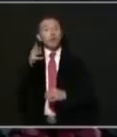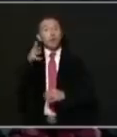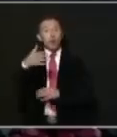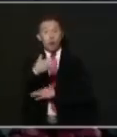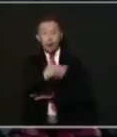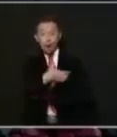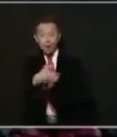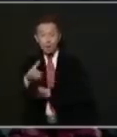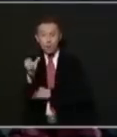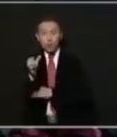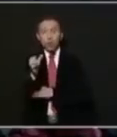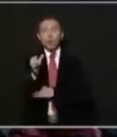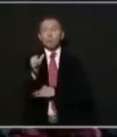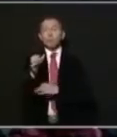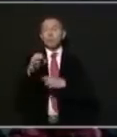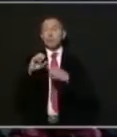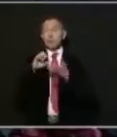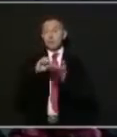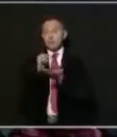transgénicas.